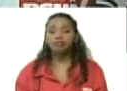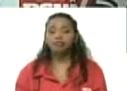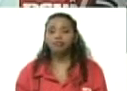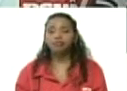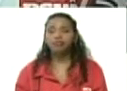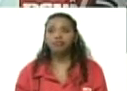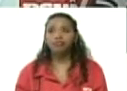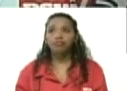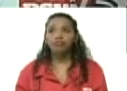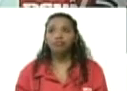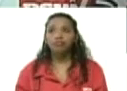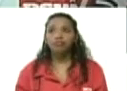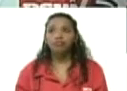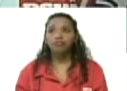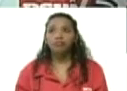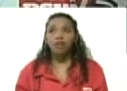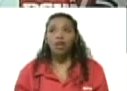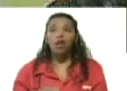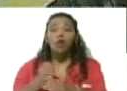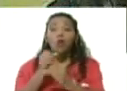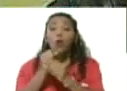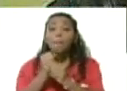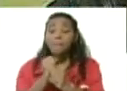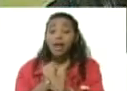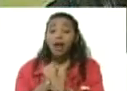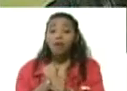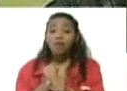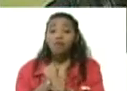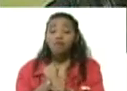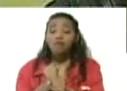Bueno, lo esperaron para atacarlo.